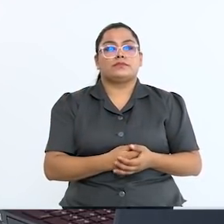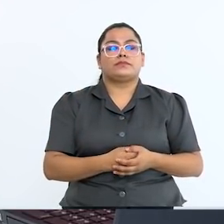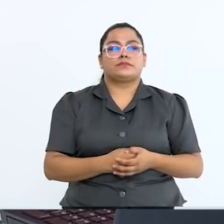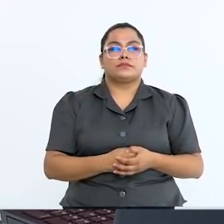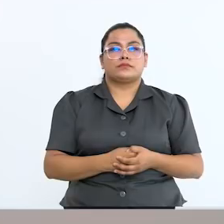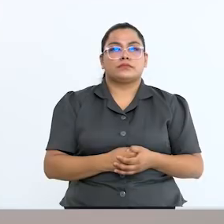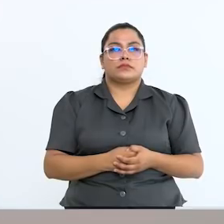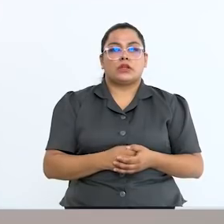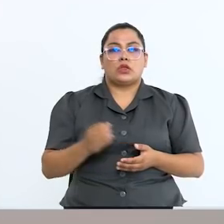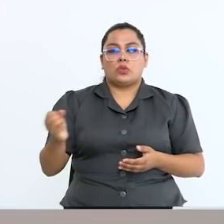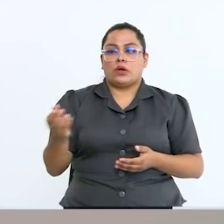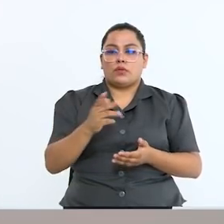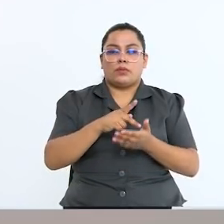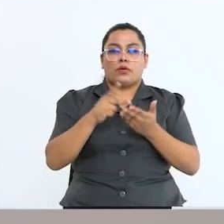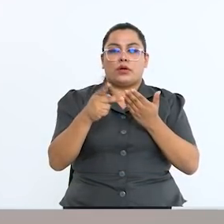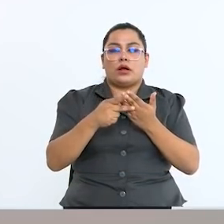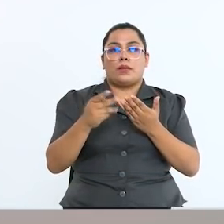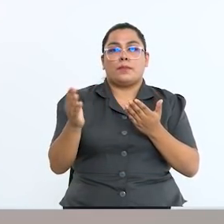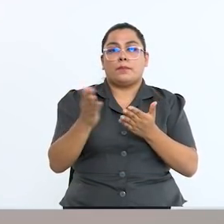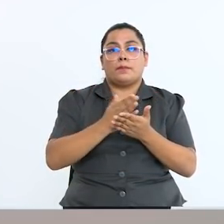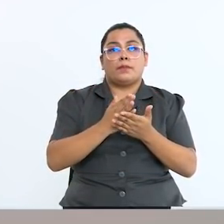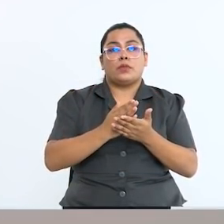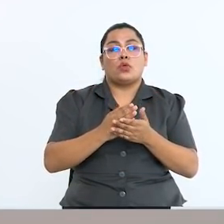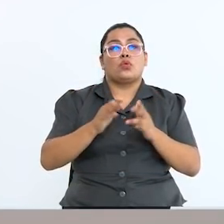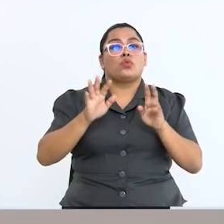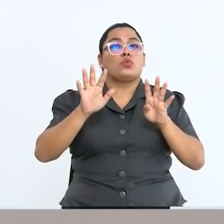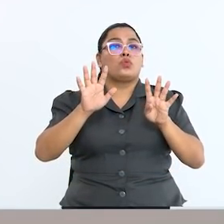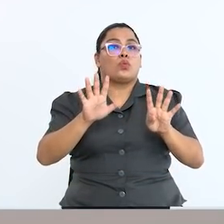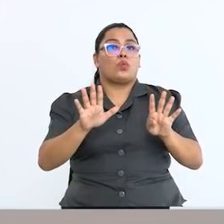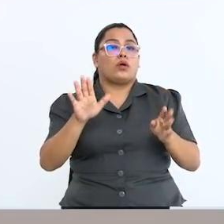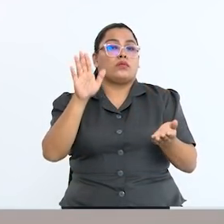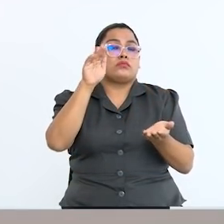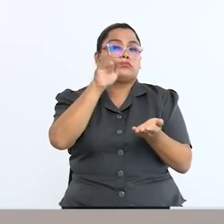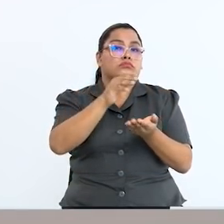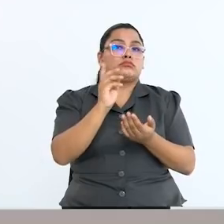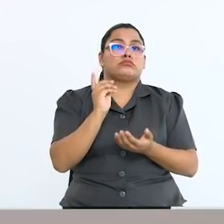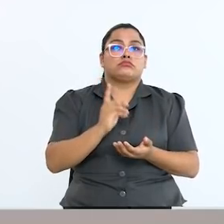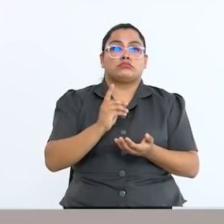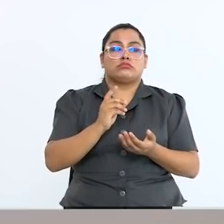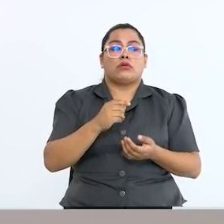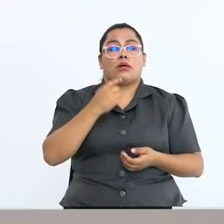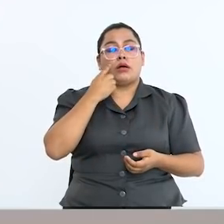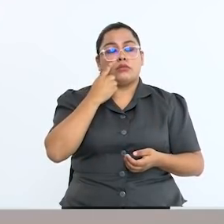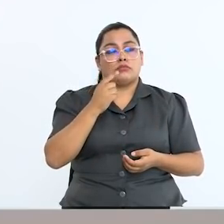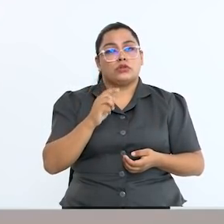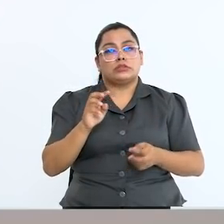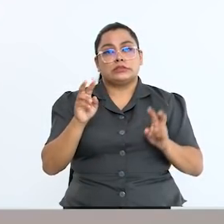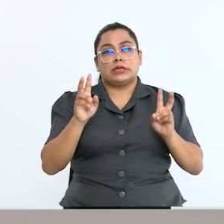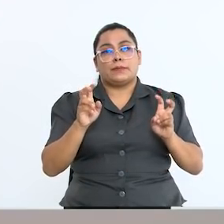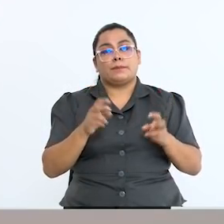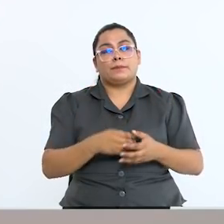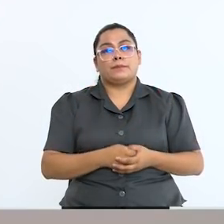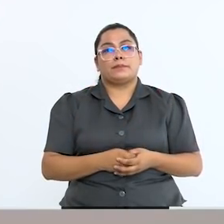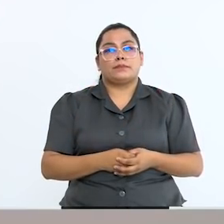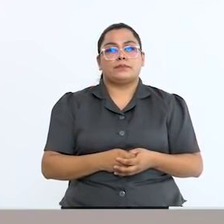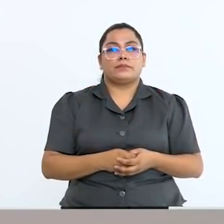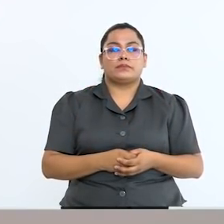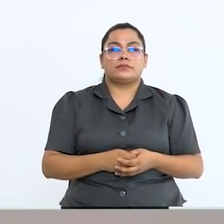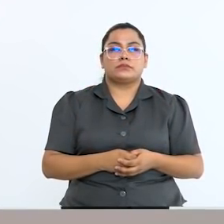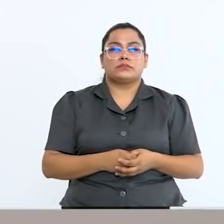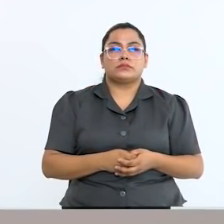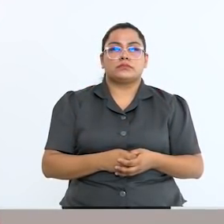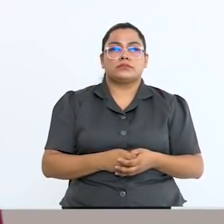grado. El nuevo programa de estudio tiene 9 unidades didácticas que contienen los siguientes